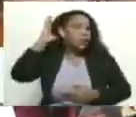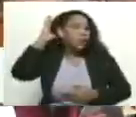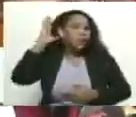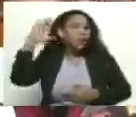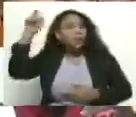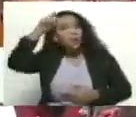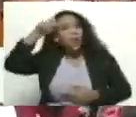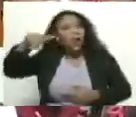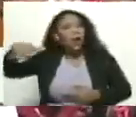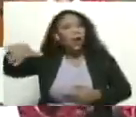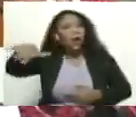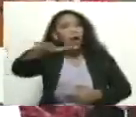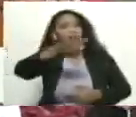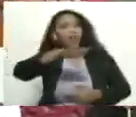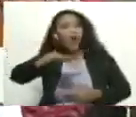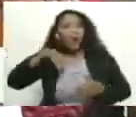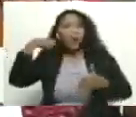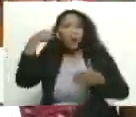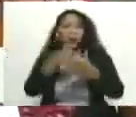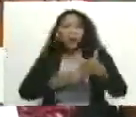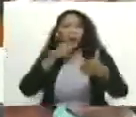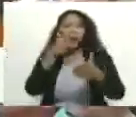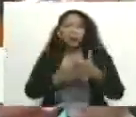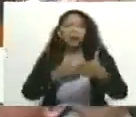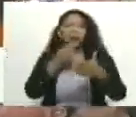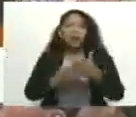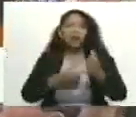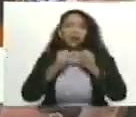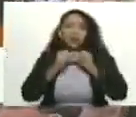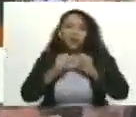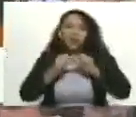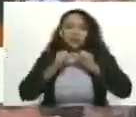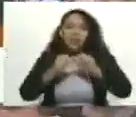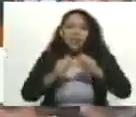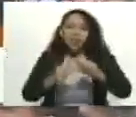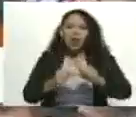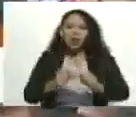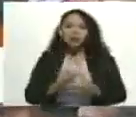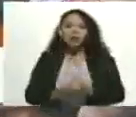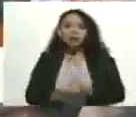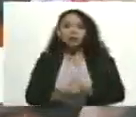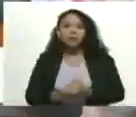pueblo, en lucha y en batalla permanente.